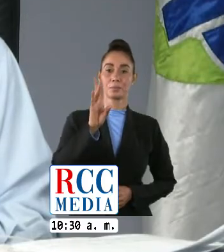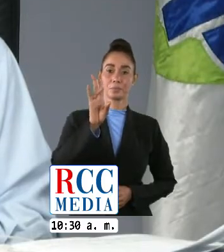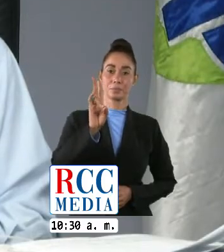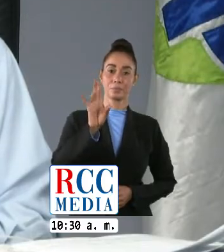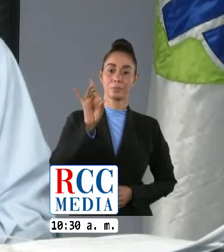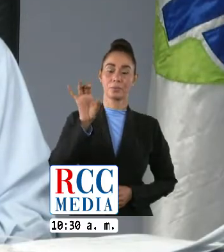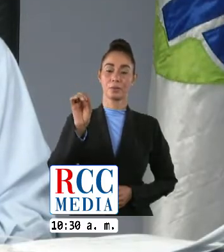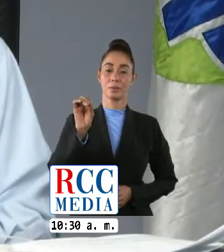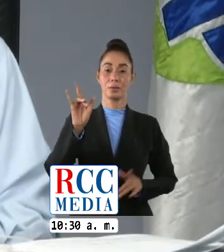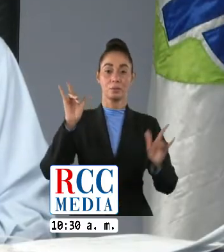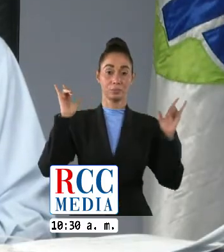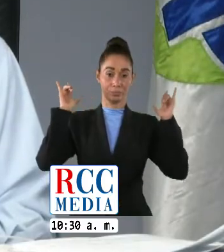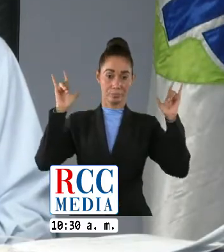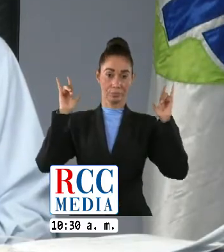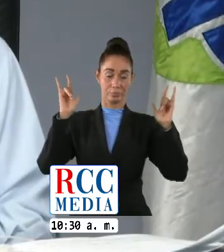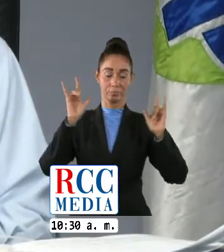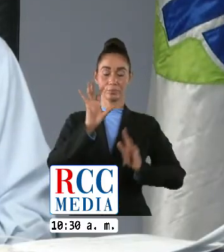10.78% en Santiago,